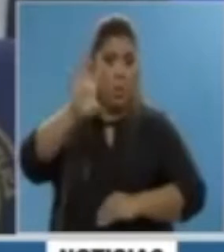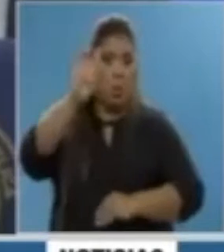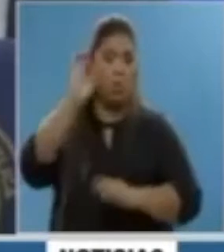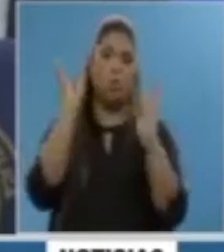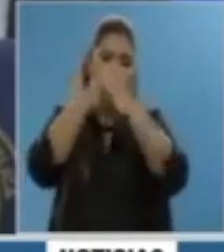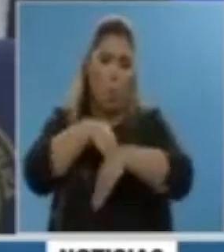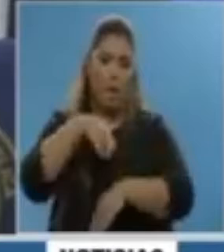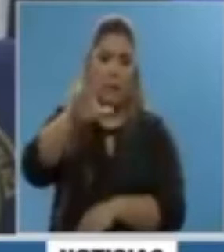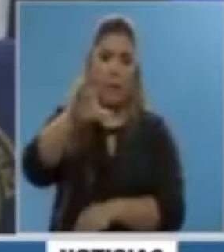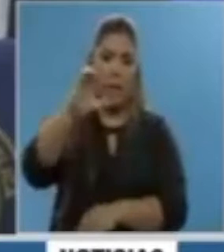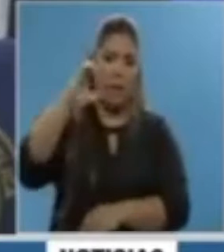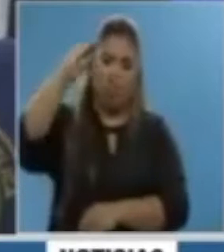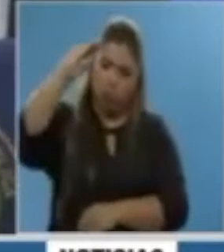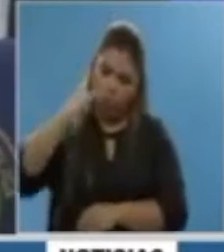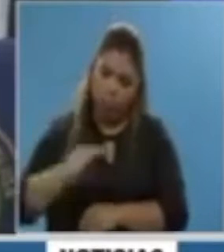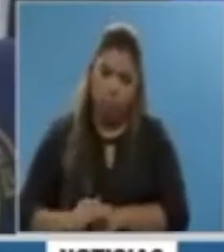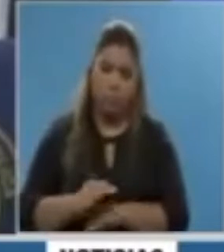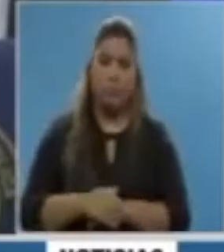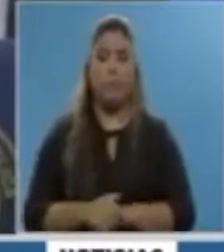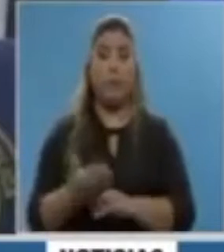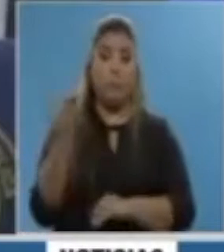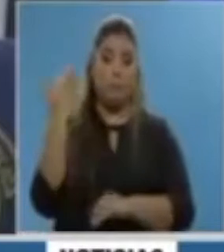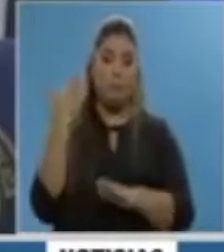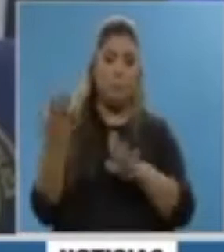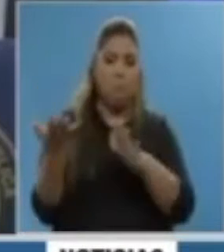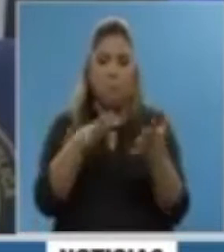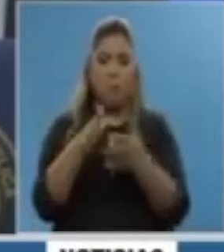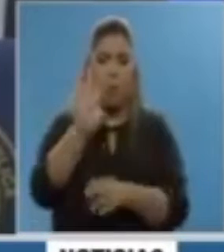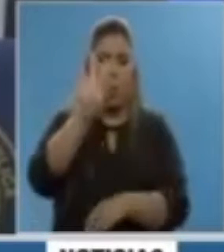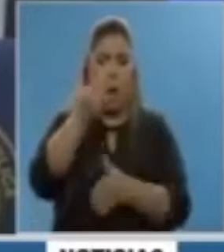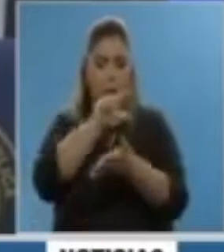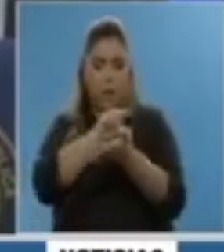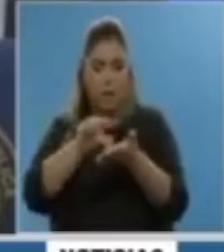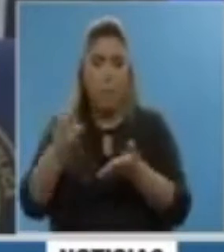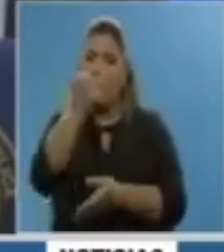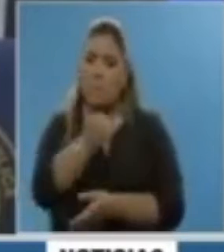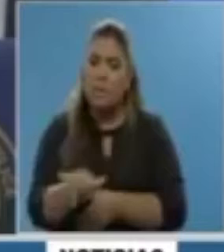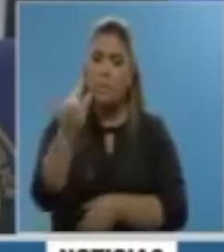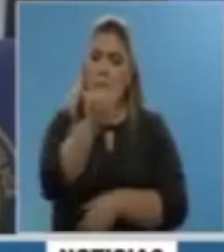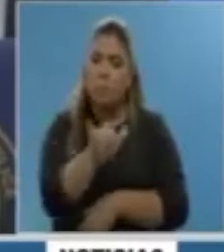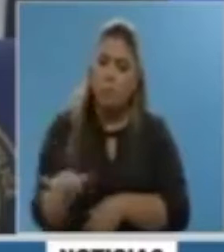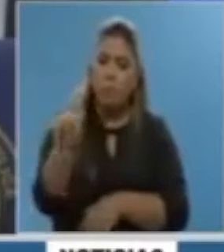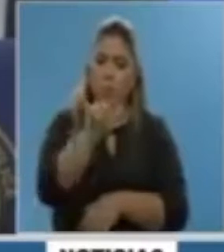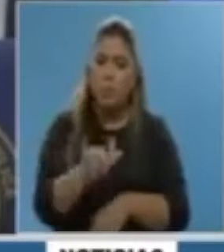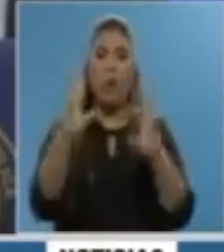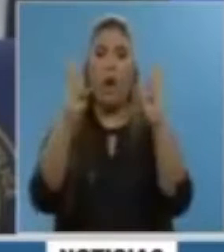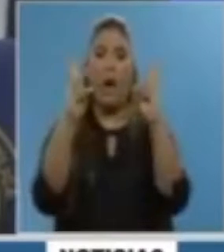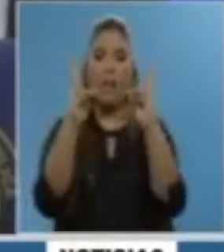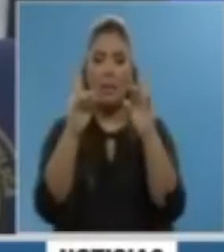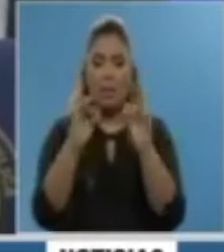patrón estacionario desde hace aproximadamente 4 semanas. Esto es parte de las medidas